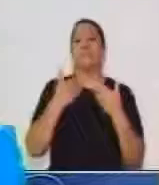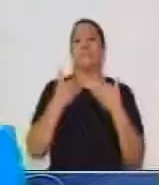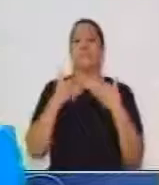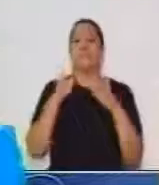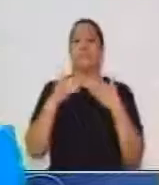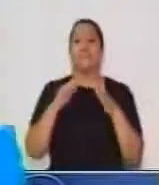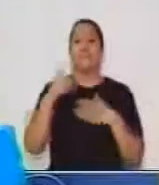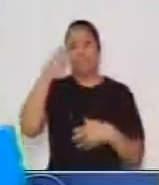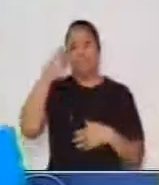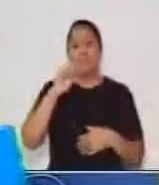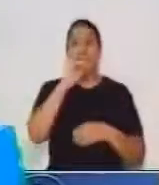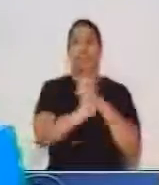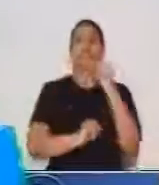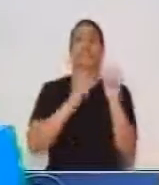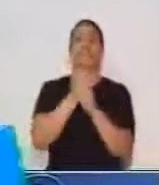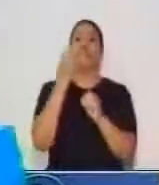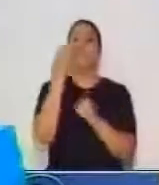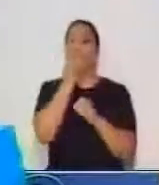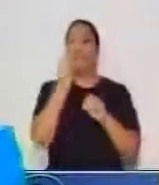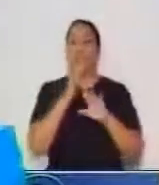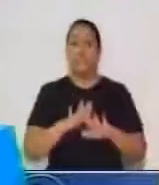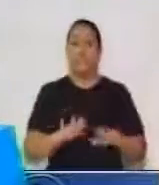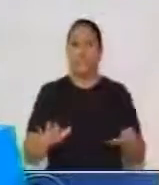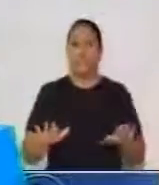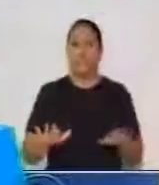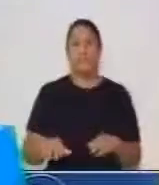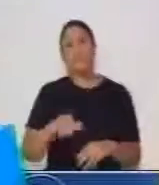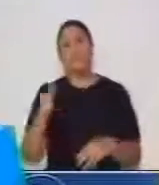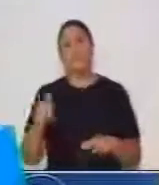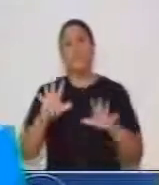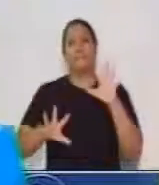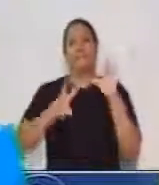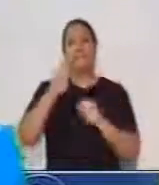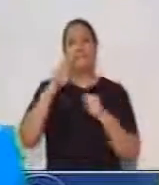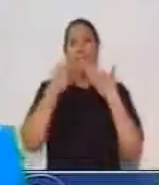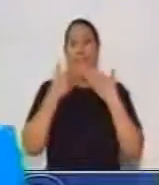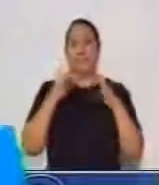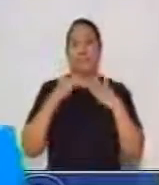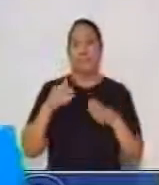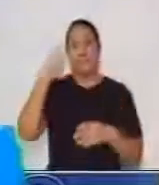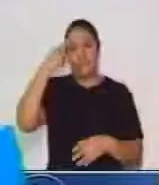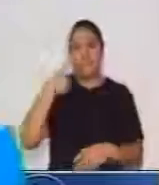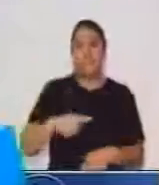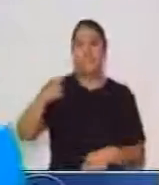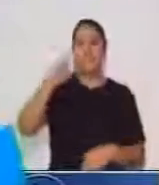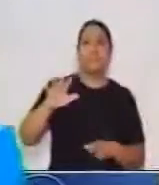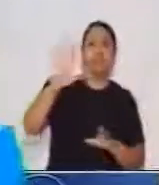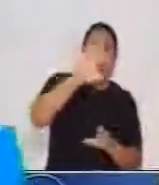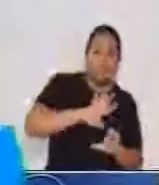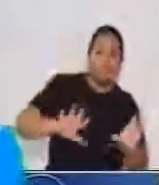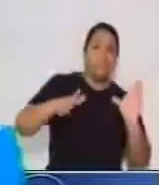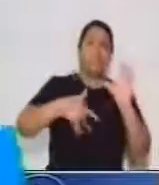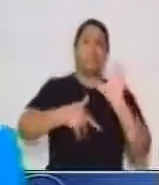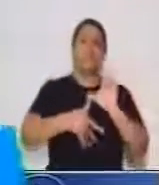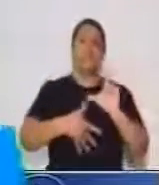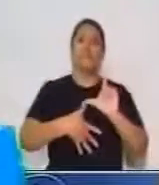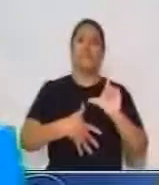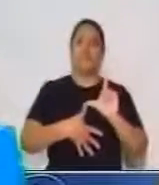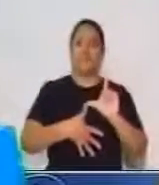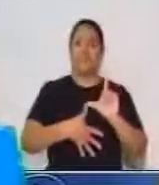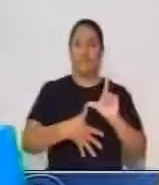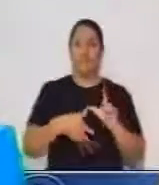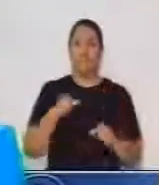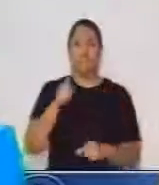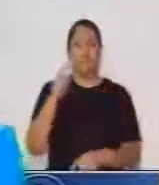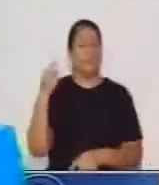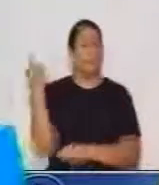Día Internacional de la Niña, y el 12 de octubre, el Día de la Hispanidad. Es importante que recuerdes cada una de